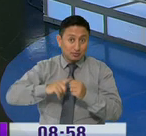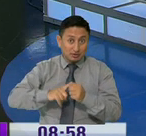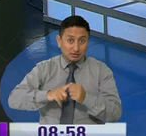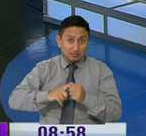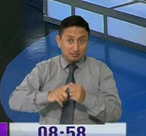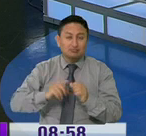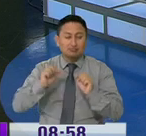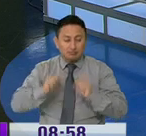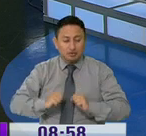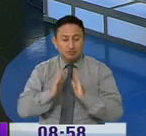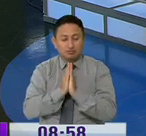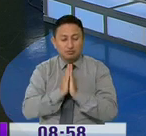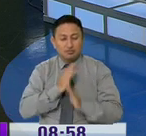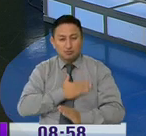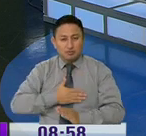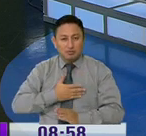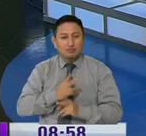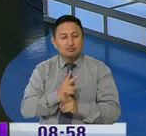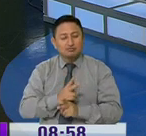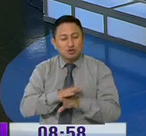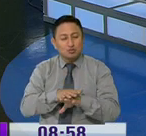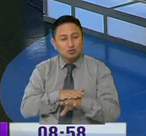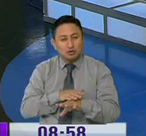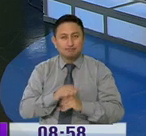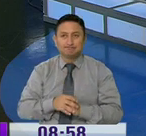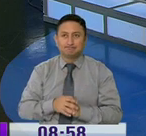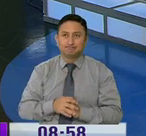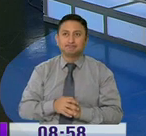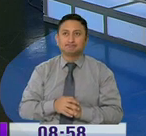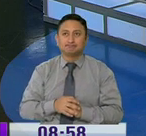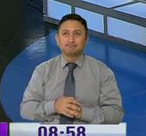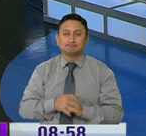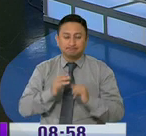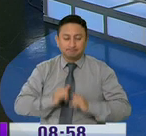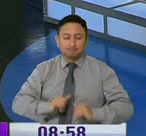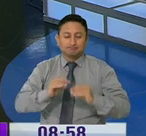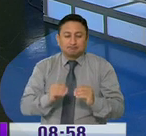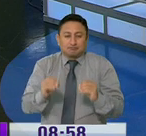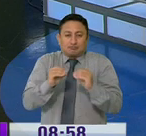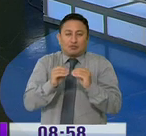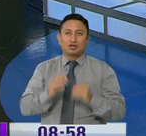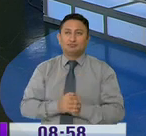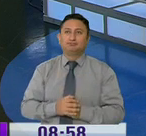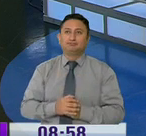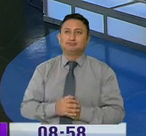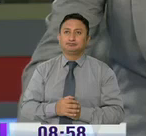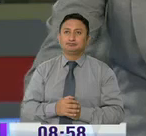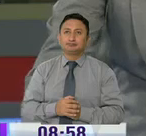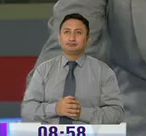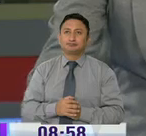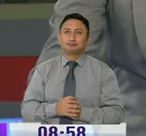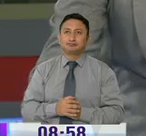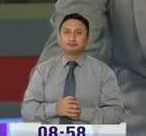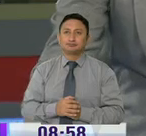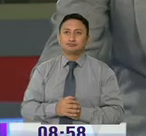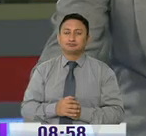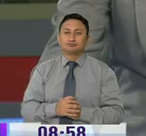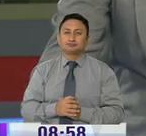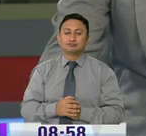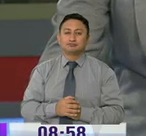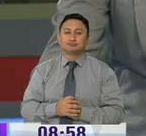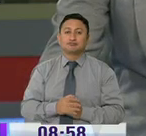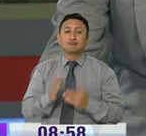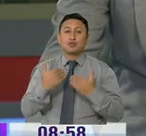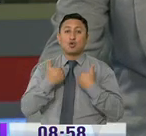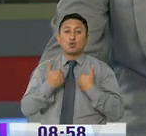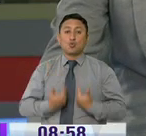radio, por favor, con el cuidado del caso. Así es, vamos a continuar con más información. Les contamos que los restos de 5